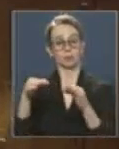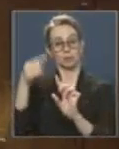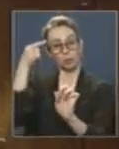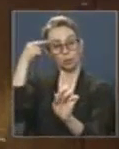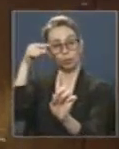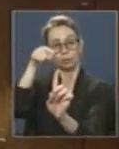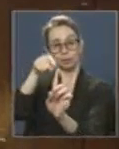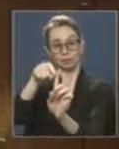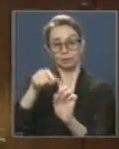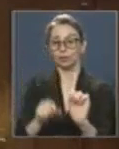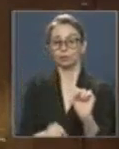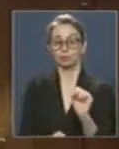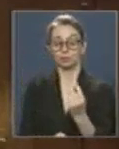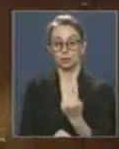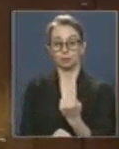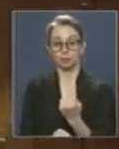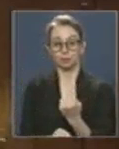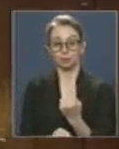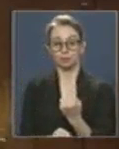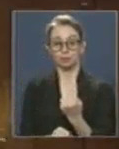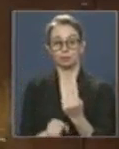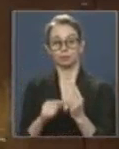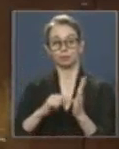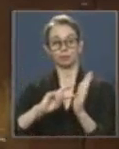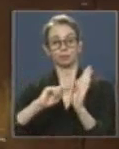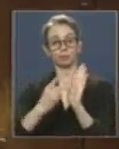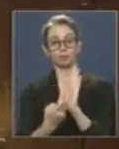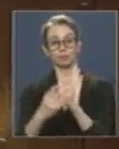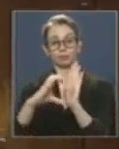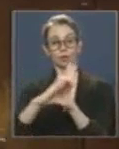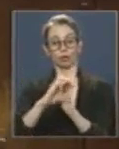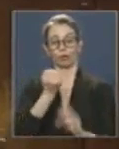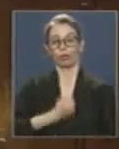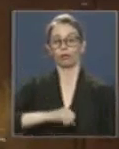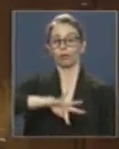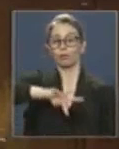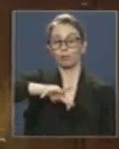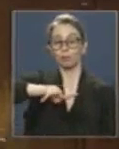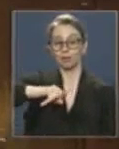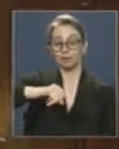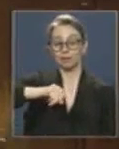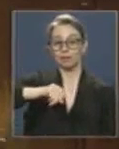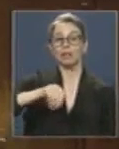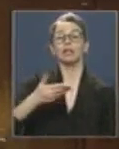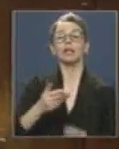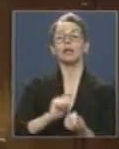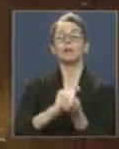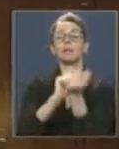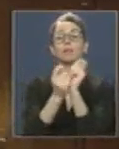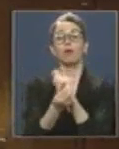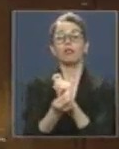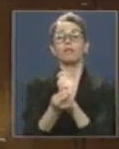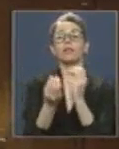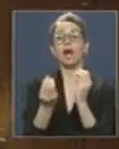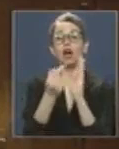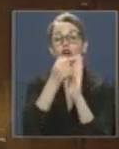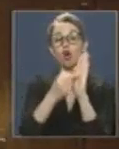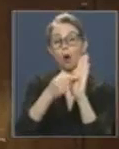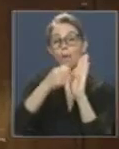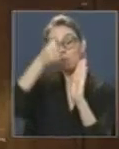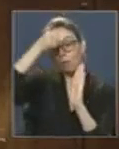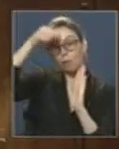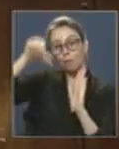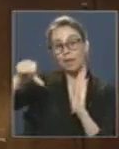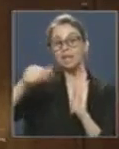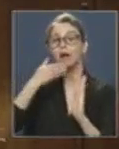objetivo. Lo primero es introducir cambios en el Código Penal con el propósito de modificar el tratamiento de las penas